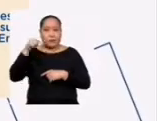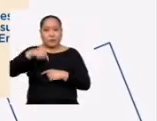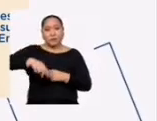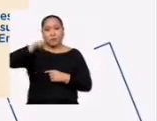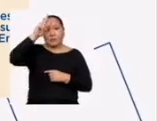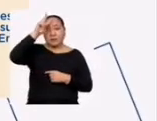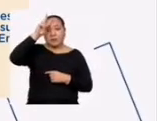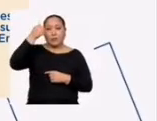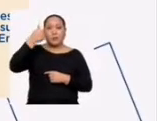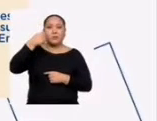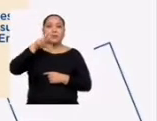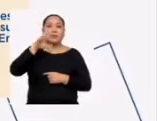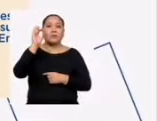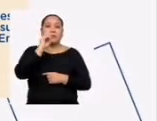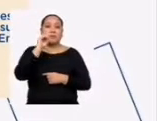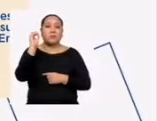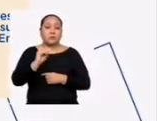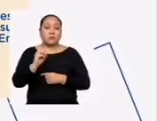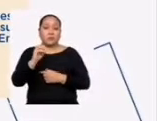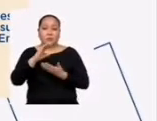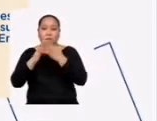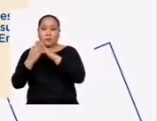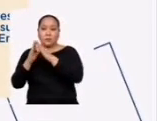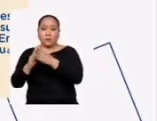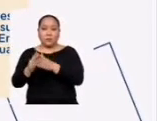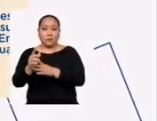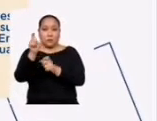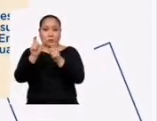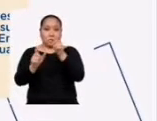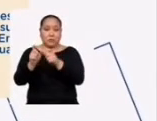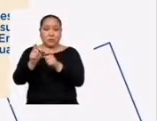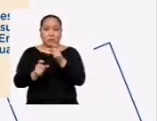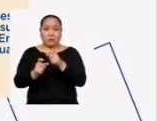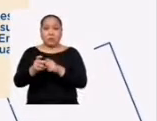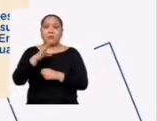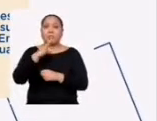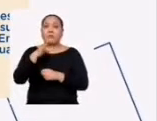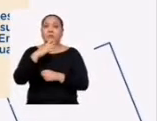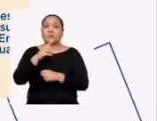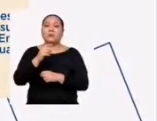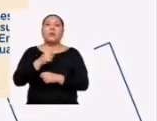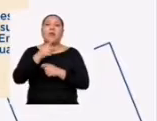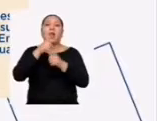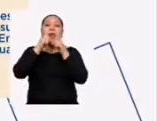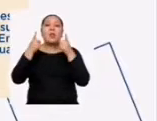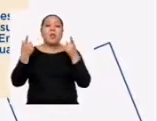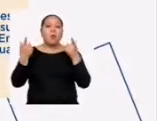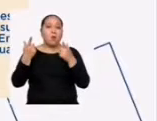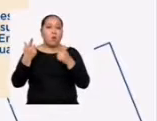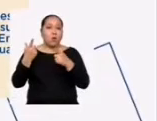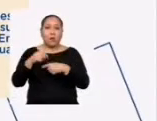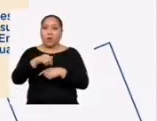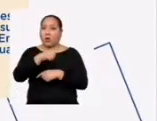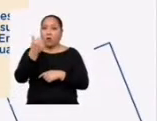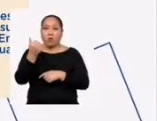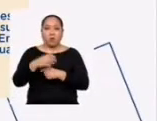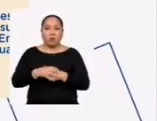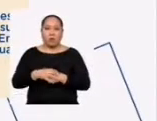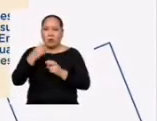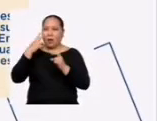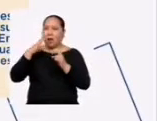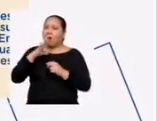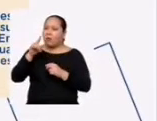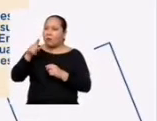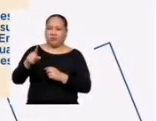Perú, el 13% de la población peruana habla una lengua indígena. pero cuando habla la gente los ve mal y